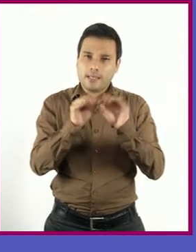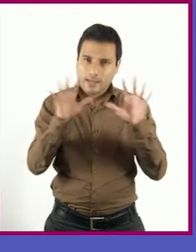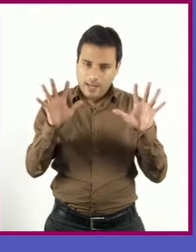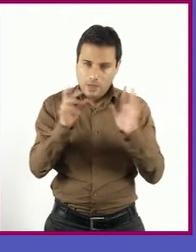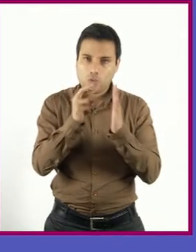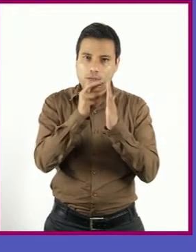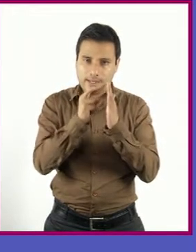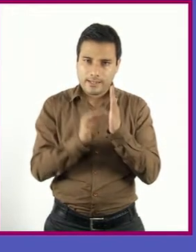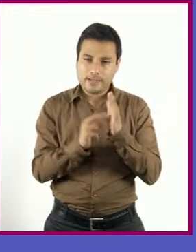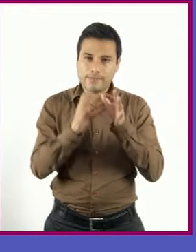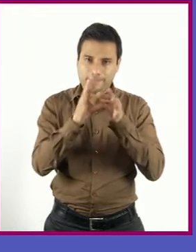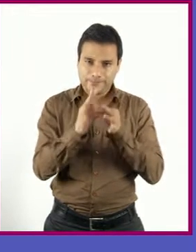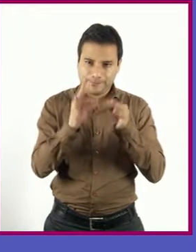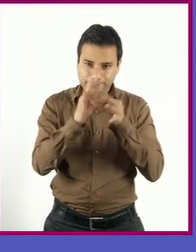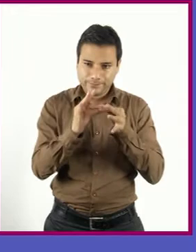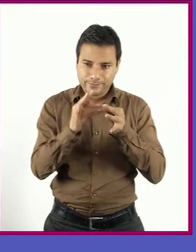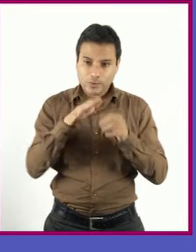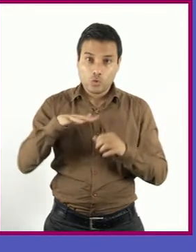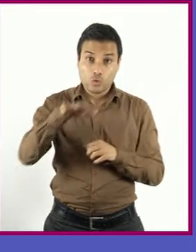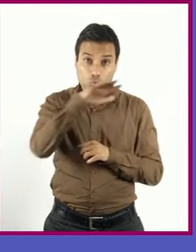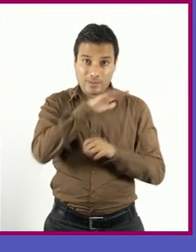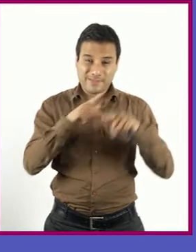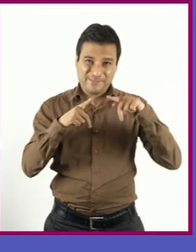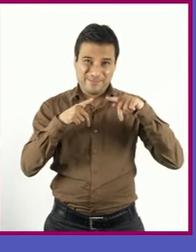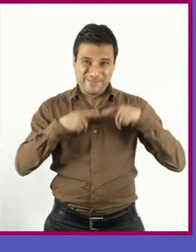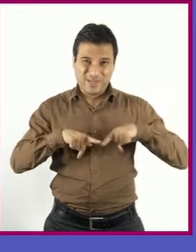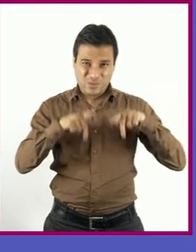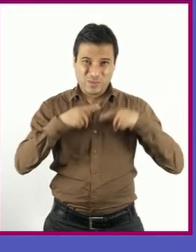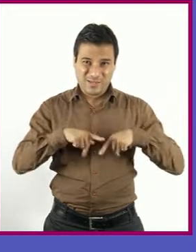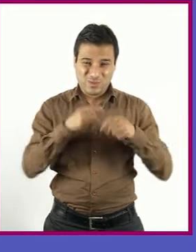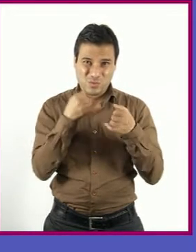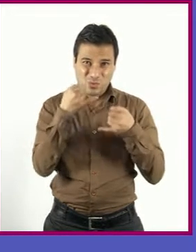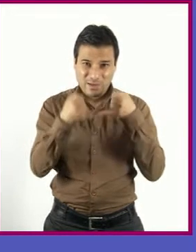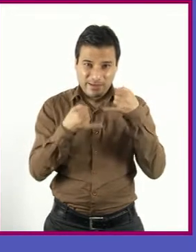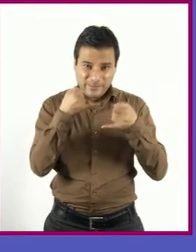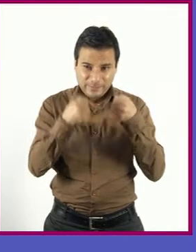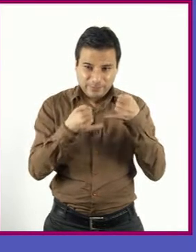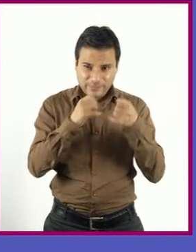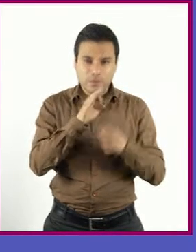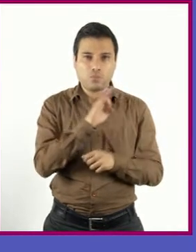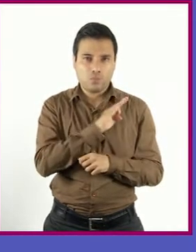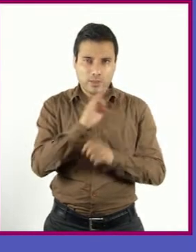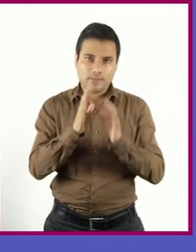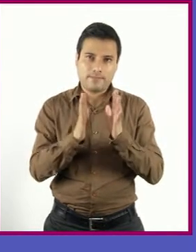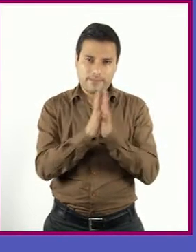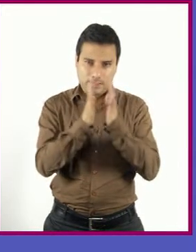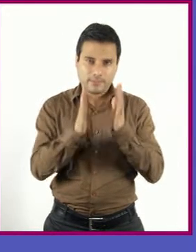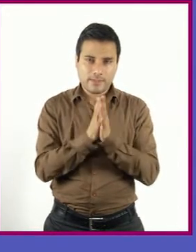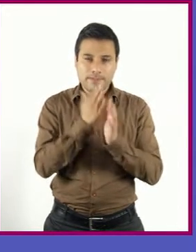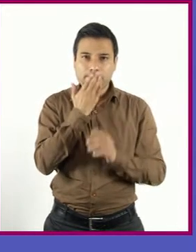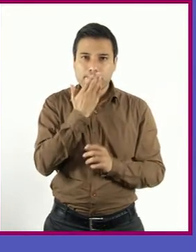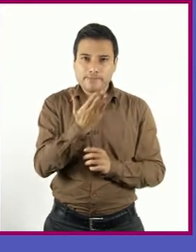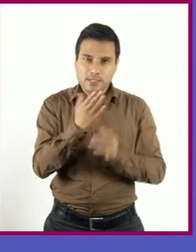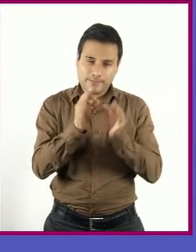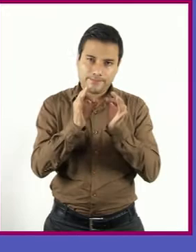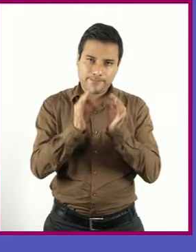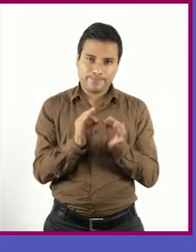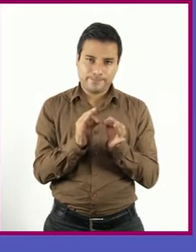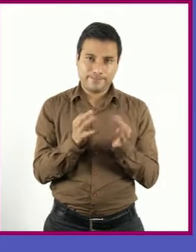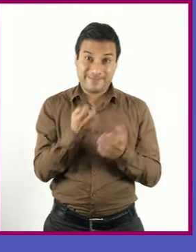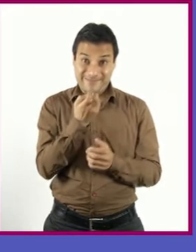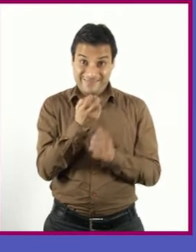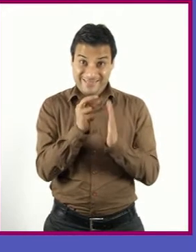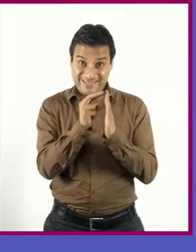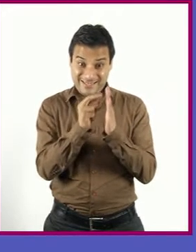mismo, con la intención de que todos los participantes del juego compitan en igualdad de condiciones. Dichas